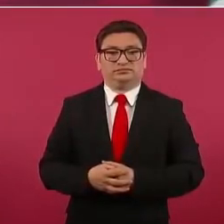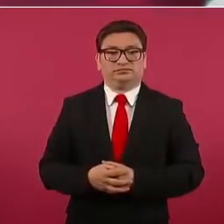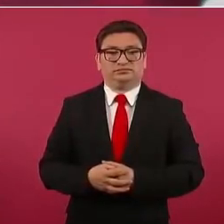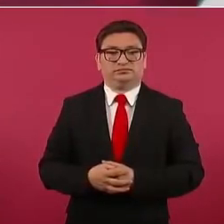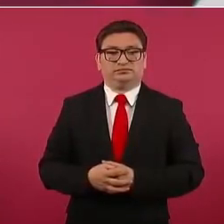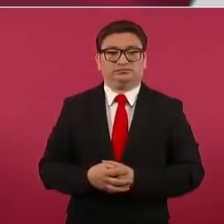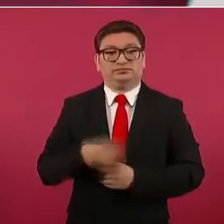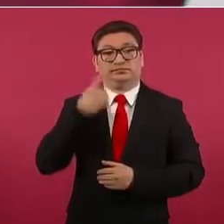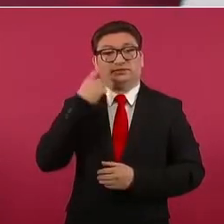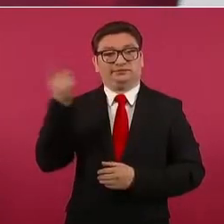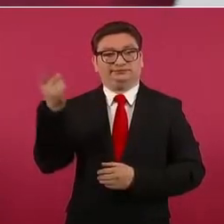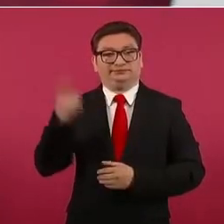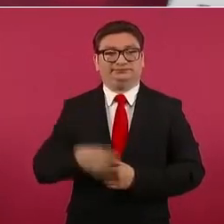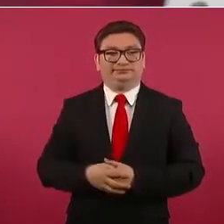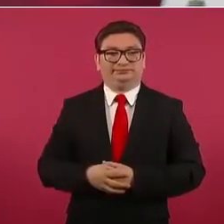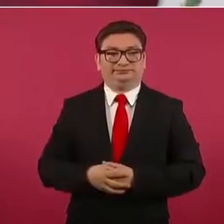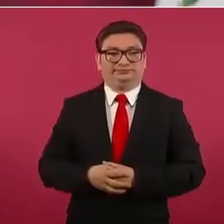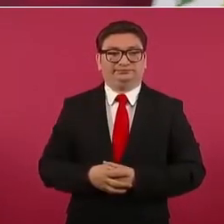miren,